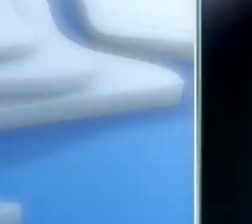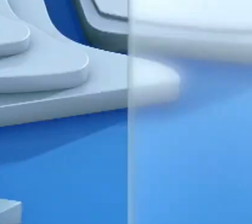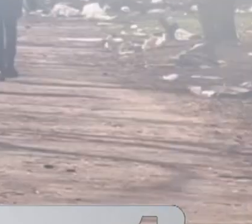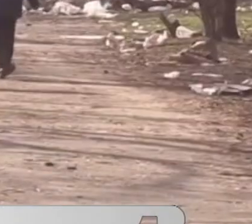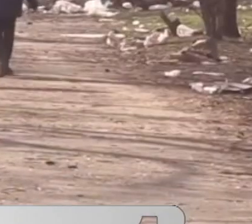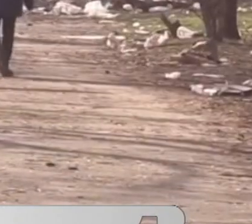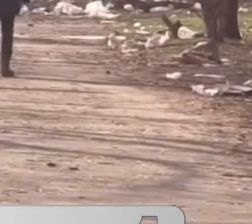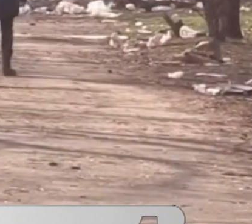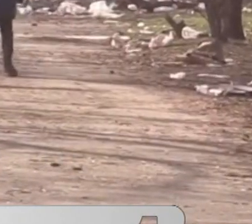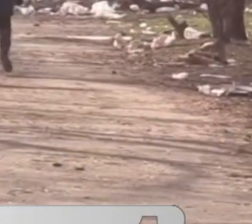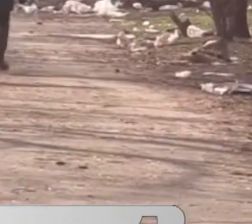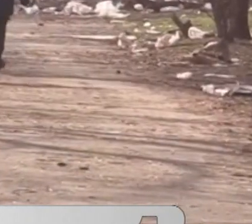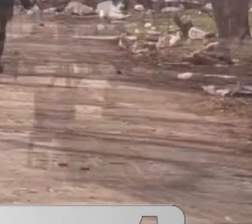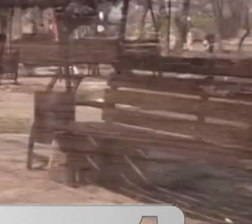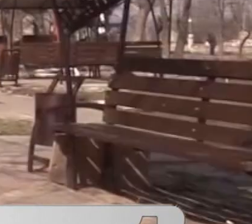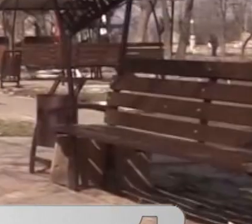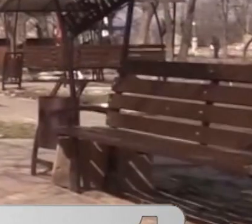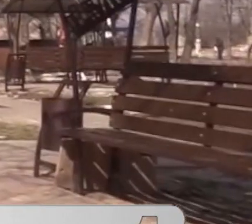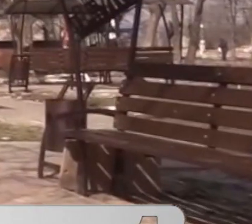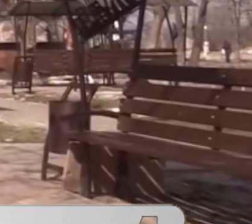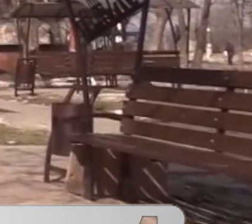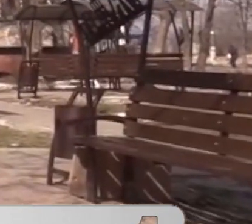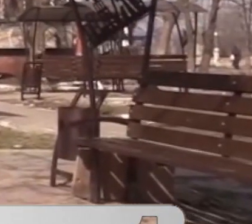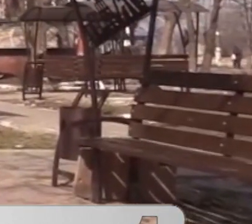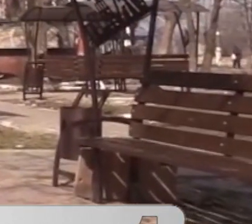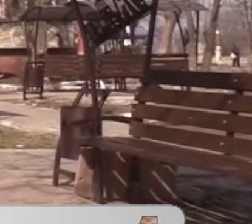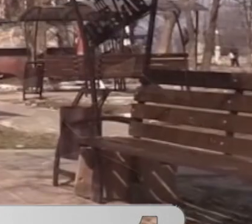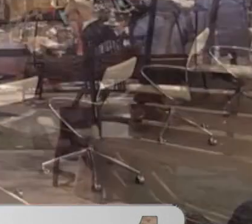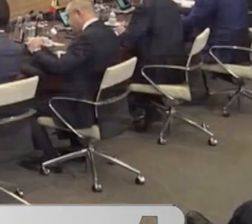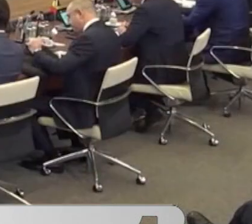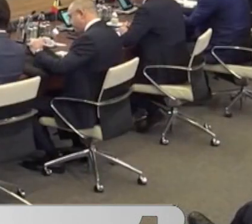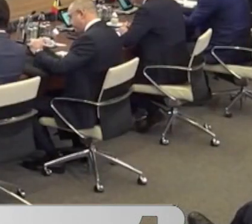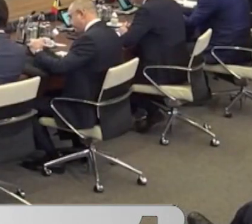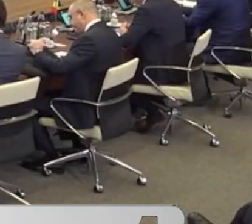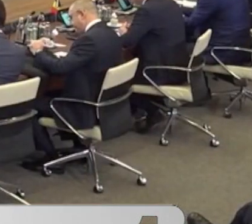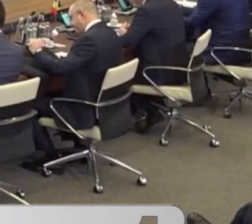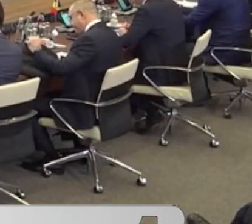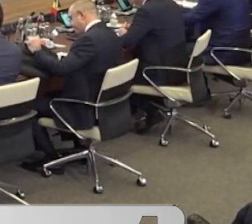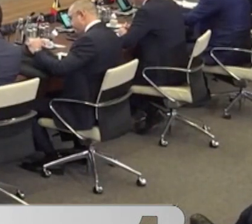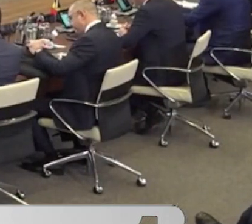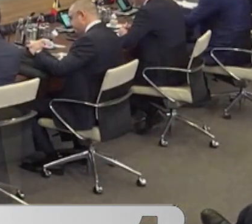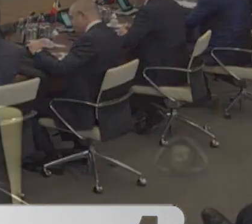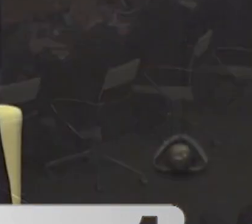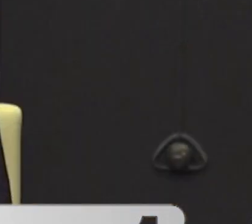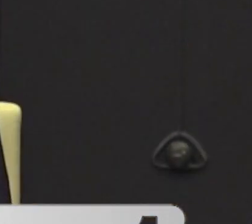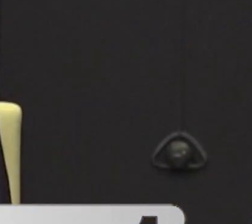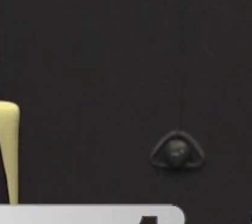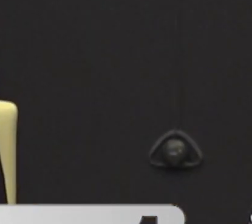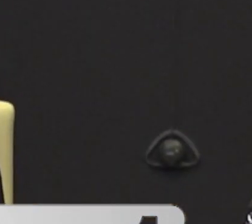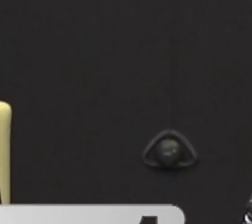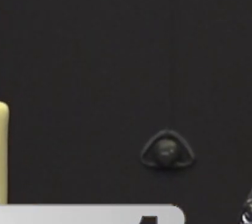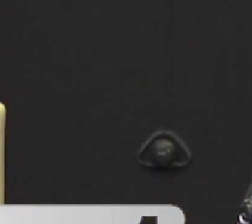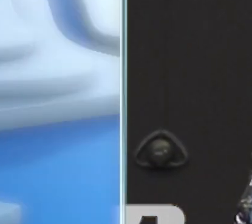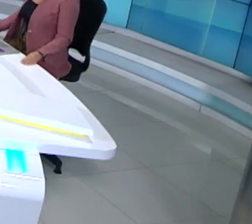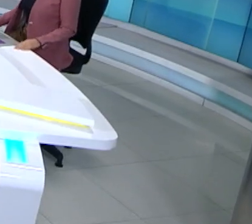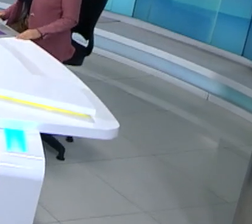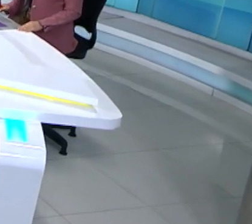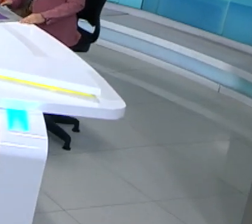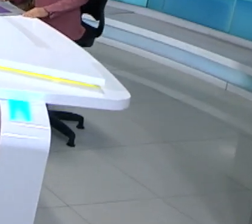hijos. Se cumple un mes desde el conflicto Rusia-Ucrania. Líderes de Occidente se reúnen en